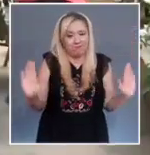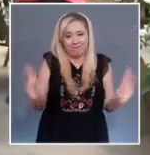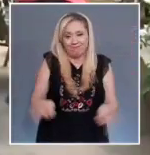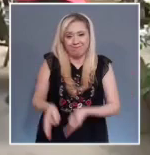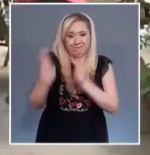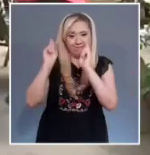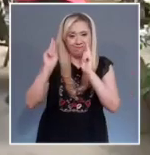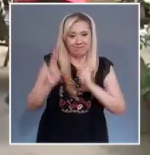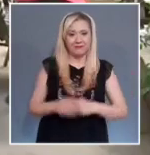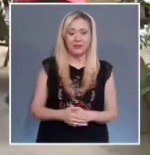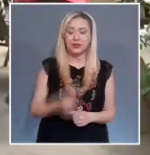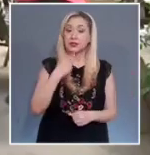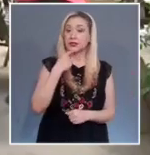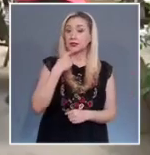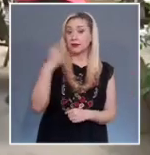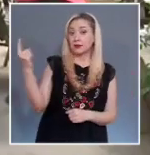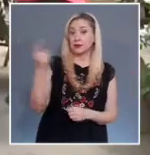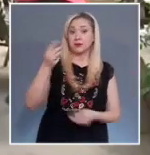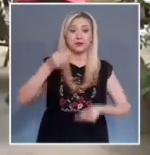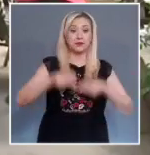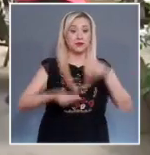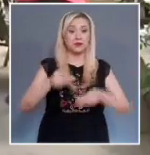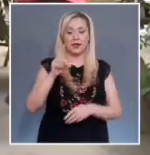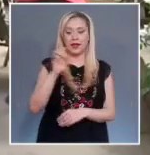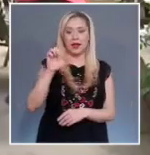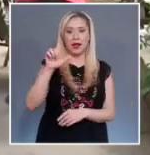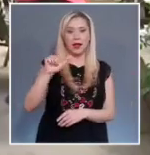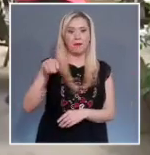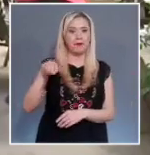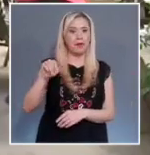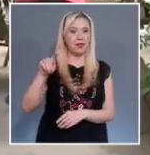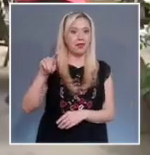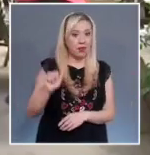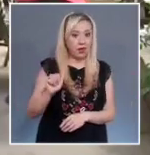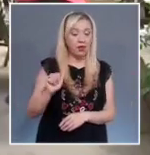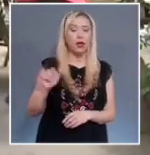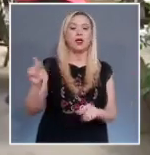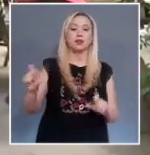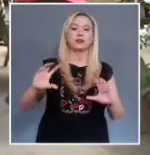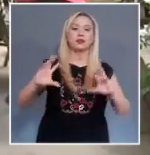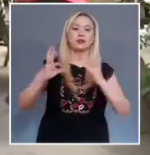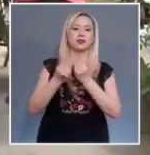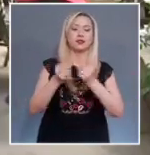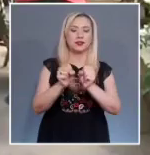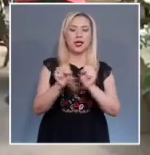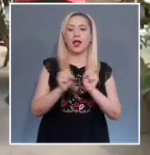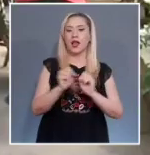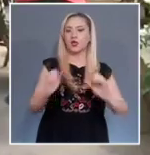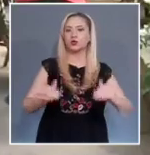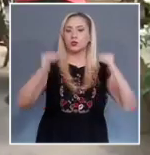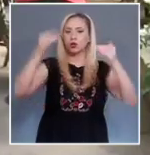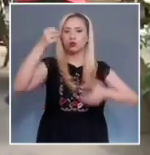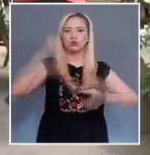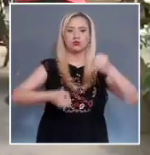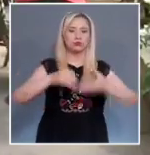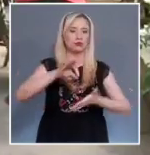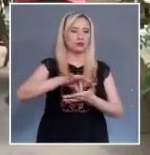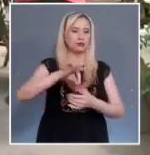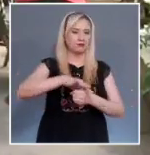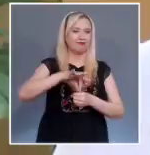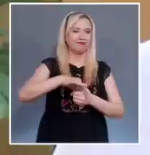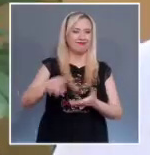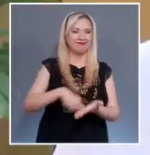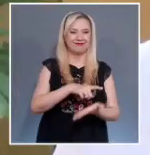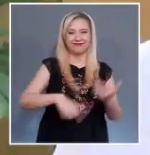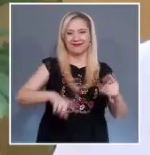lo señaló el magistrado Felipe de la Mata Pizaña, integrante de la Sala Superior del Tribunal Electoral del Poder Judicial de la